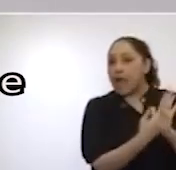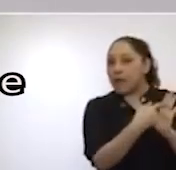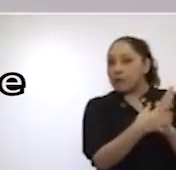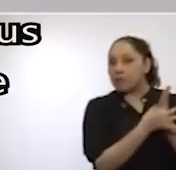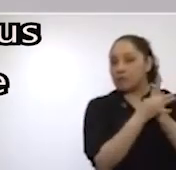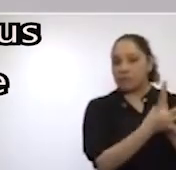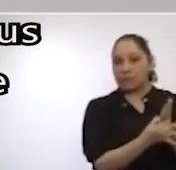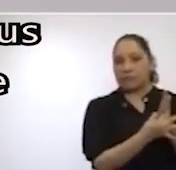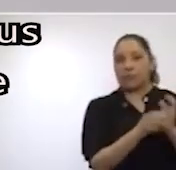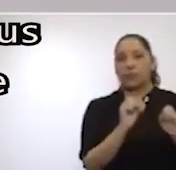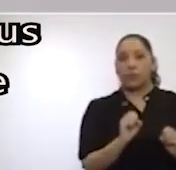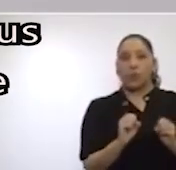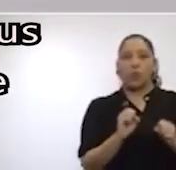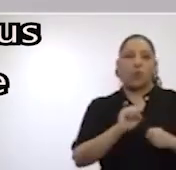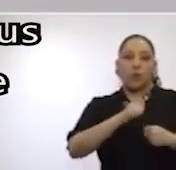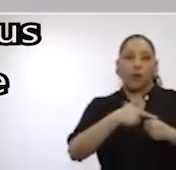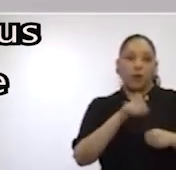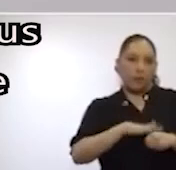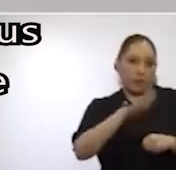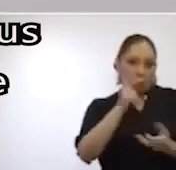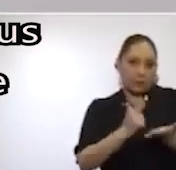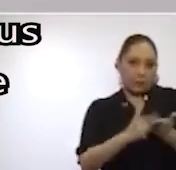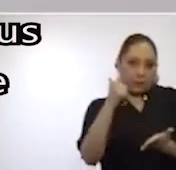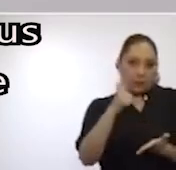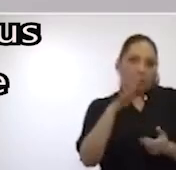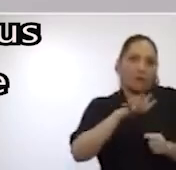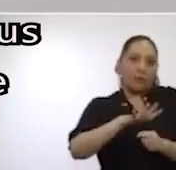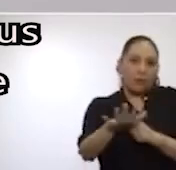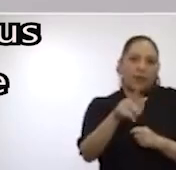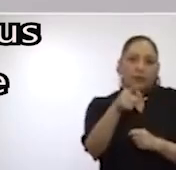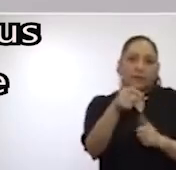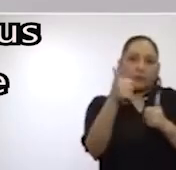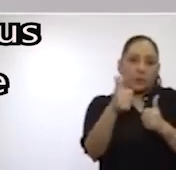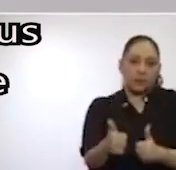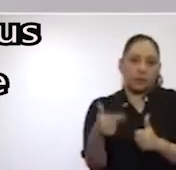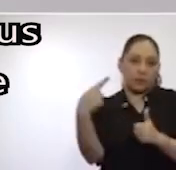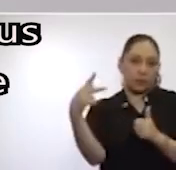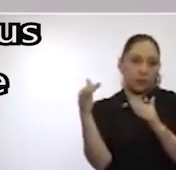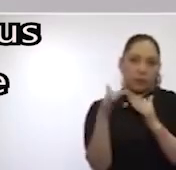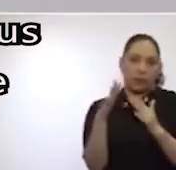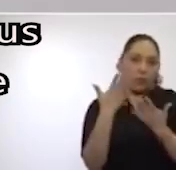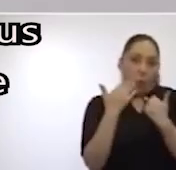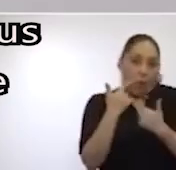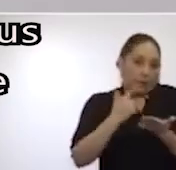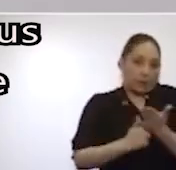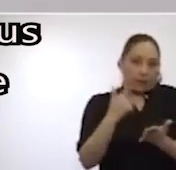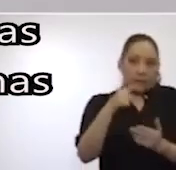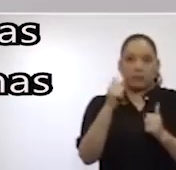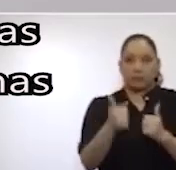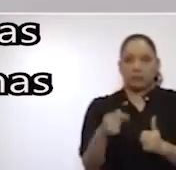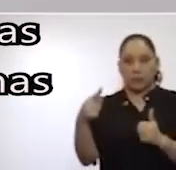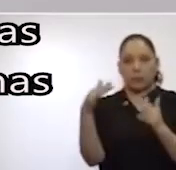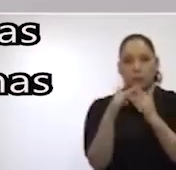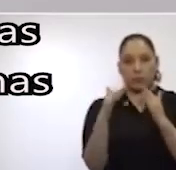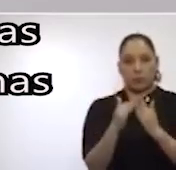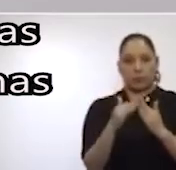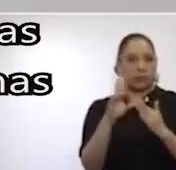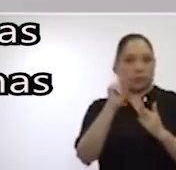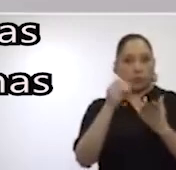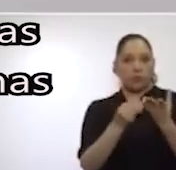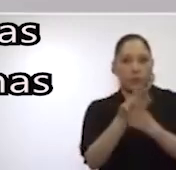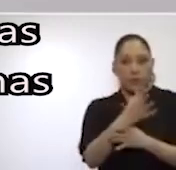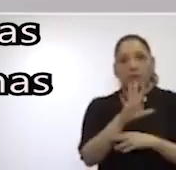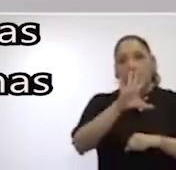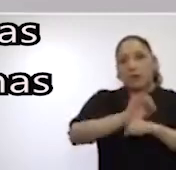un programa de apoyo para que las personas con COVID-19 y sus familias permanezcan en casa, para lo cual se entregará un kit contra